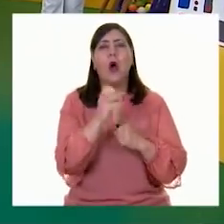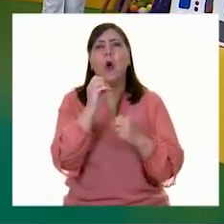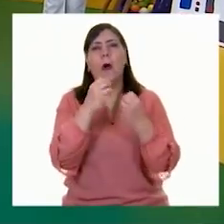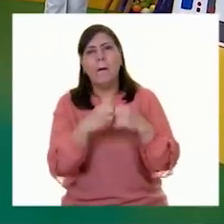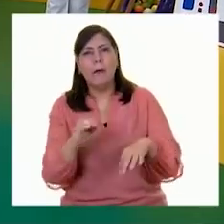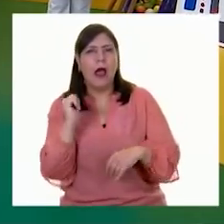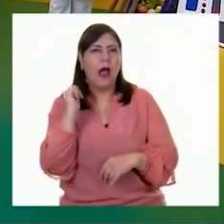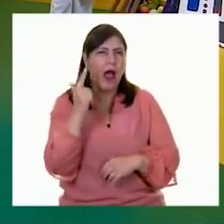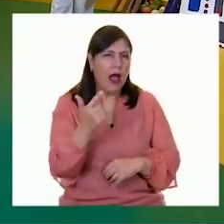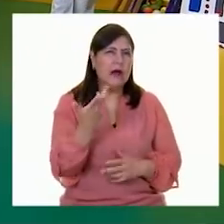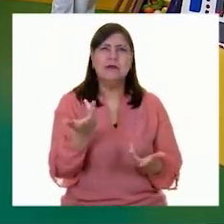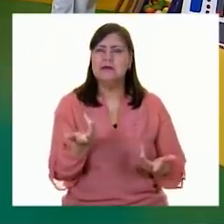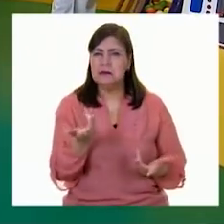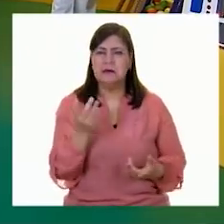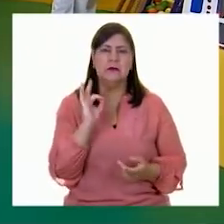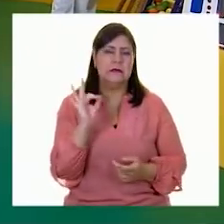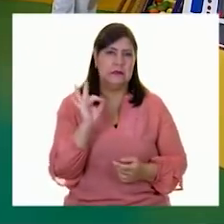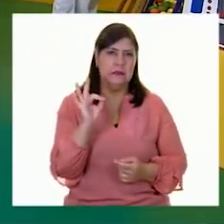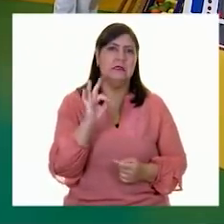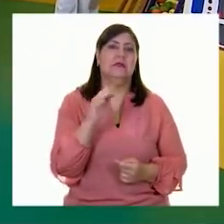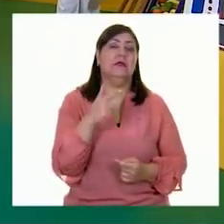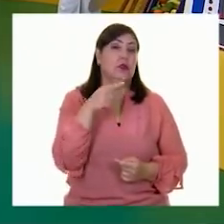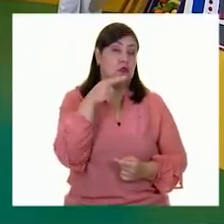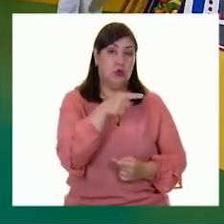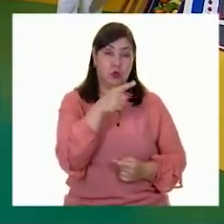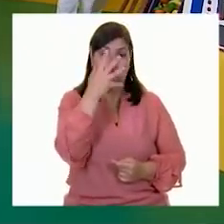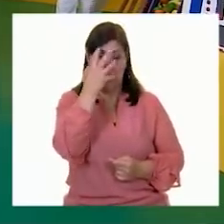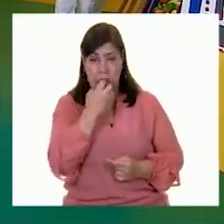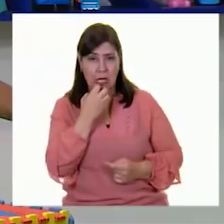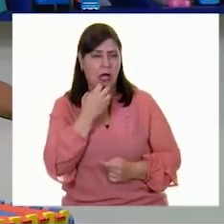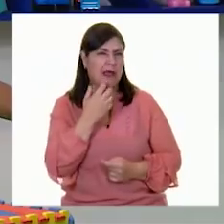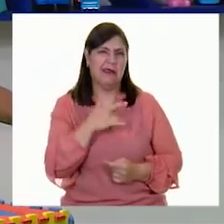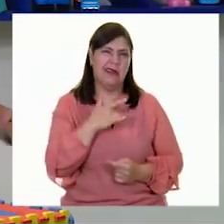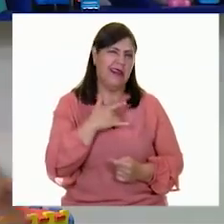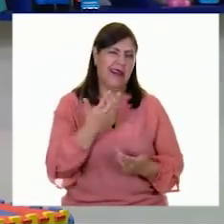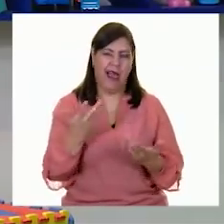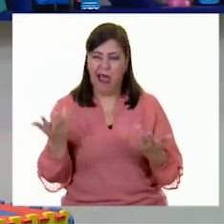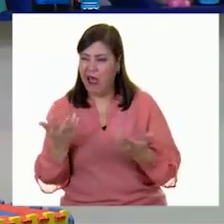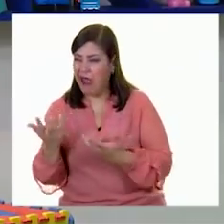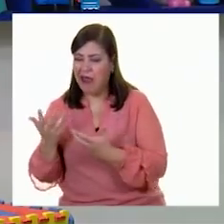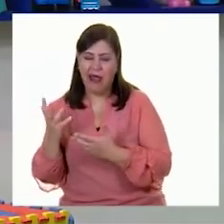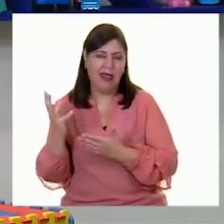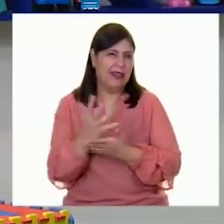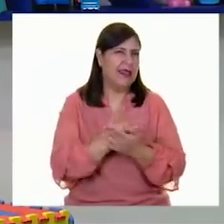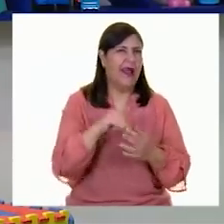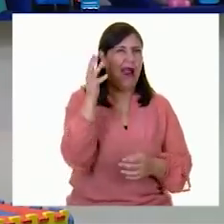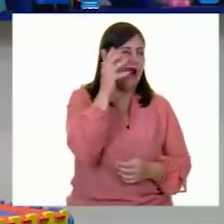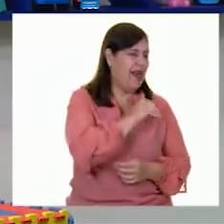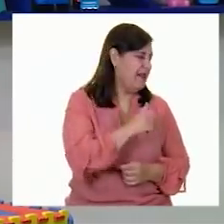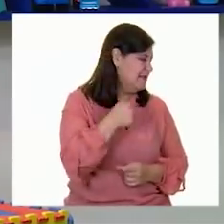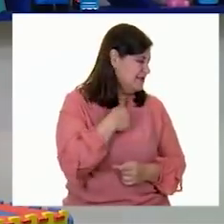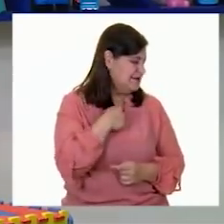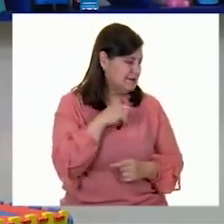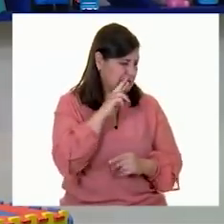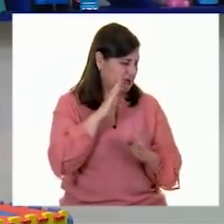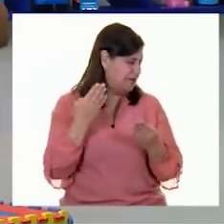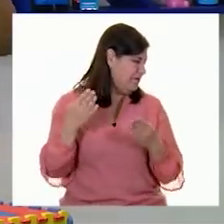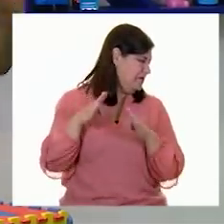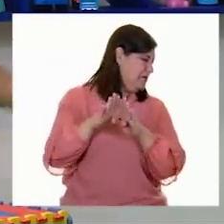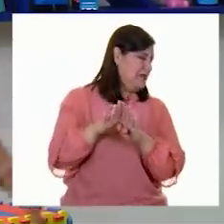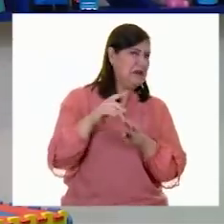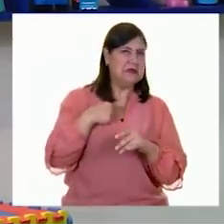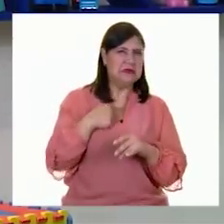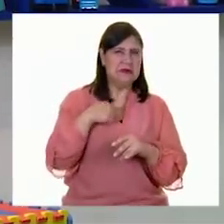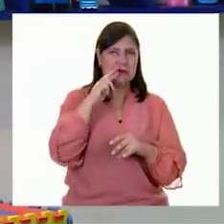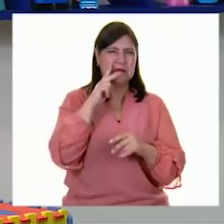valioso. Cuando estás triste, no tienes ganas de hacer nada y te refugias en algún lugar lejos de los